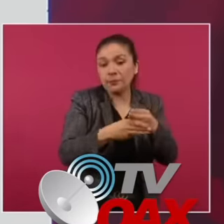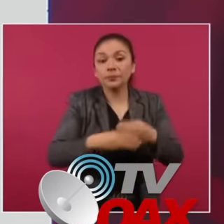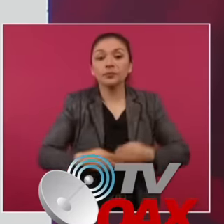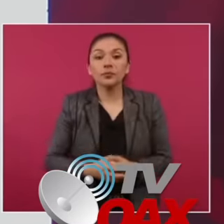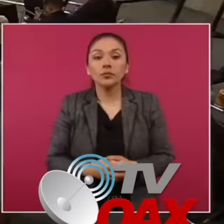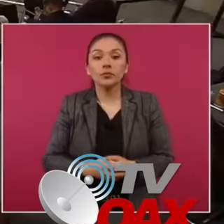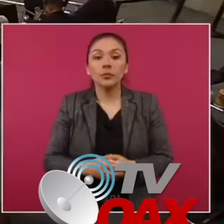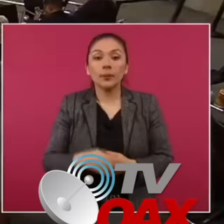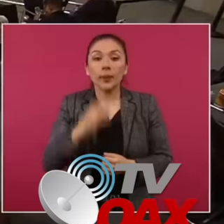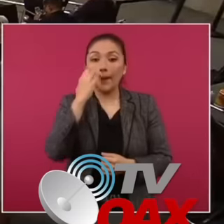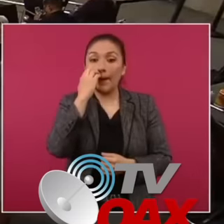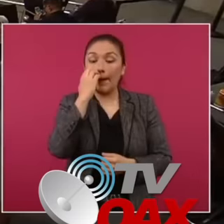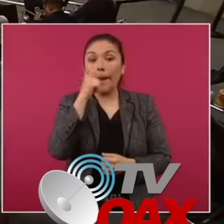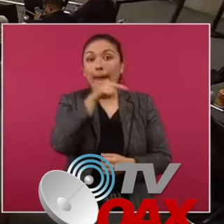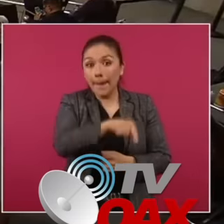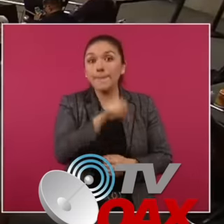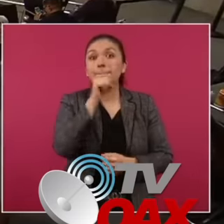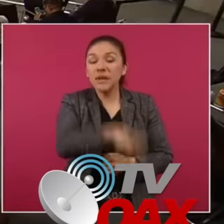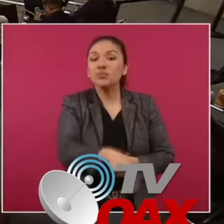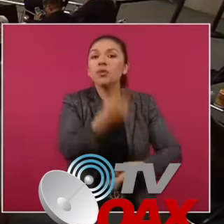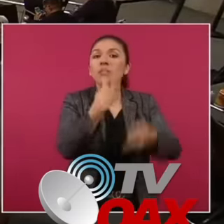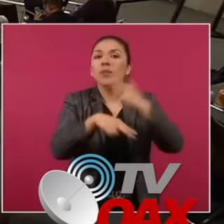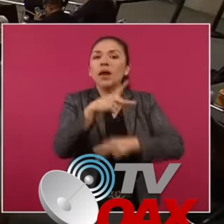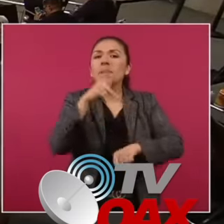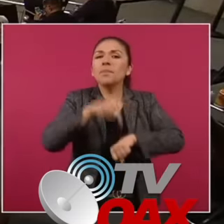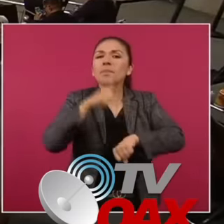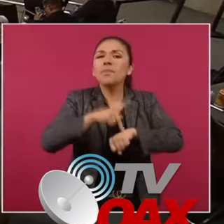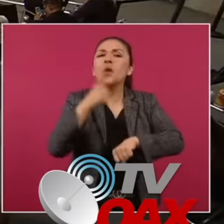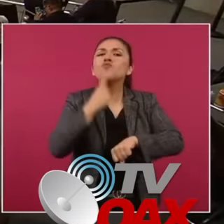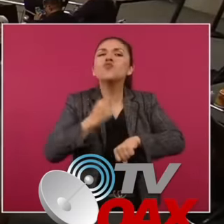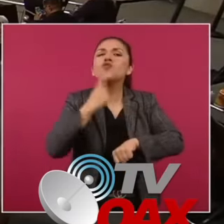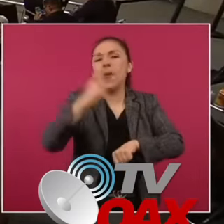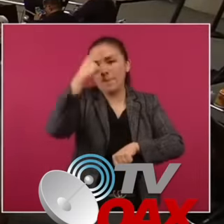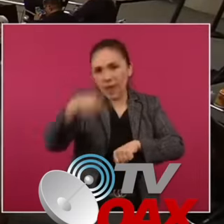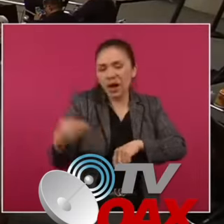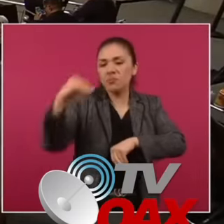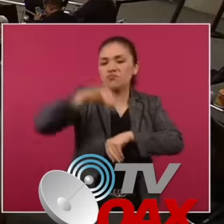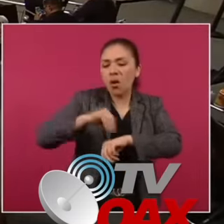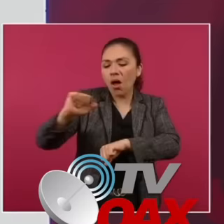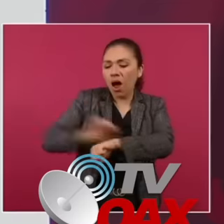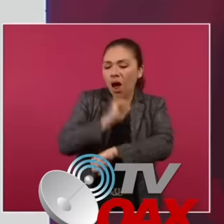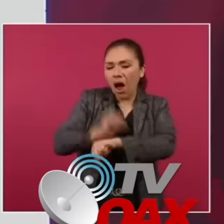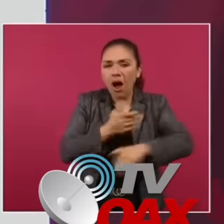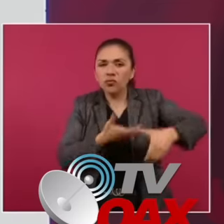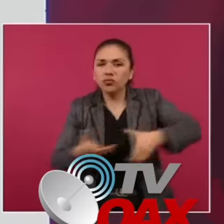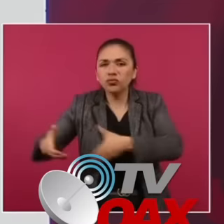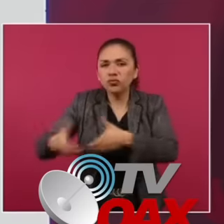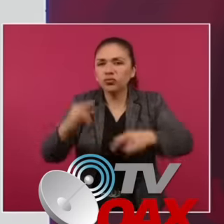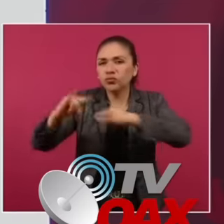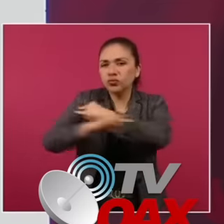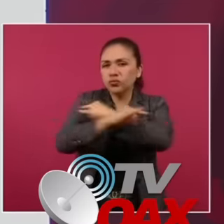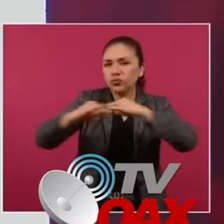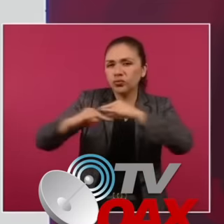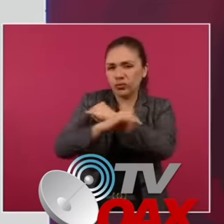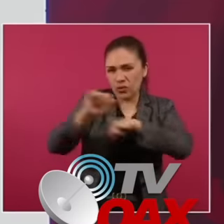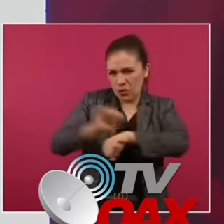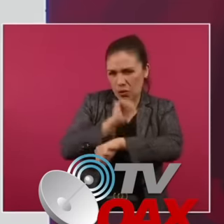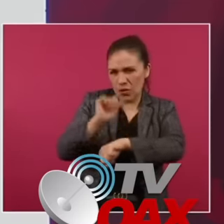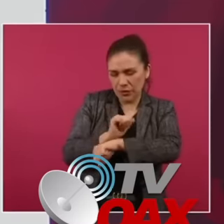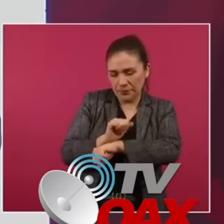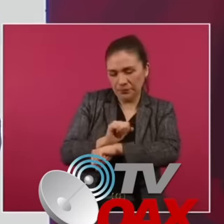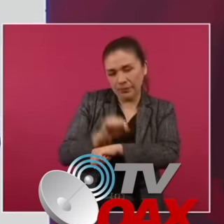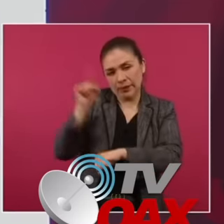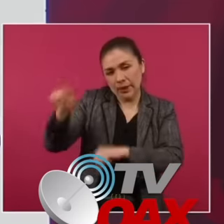que de ahí ha salido de la grava para hacer todos los caminos, carreteras de esa región. Bueno, pero